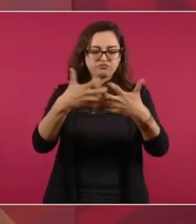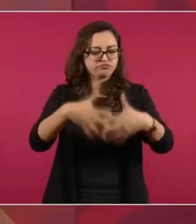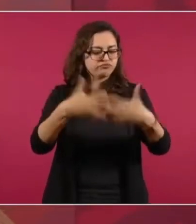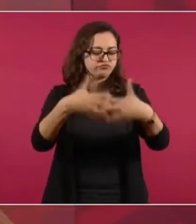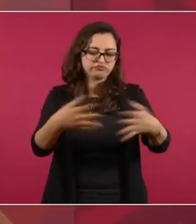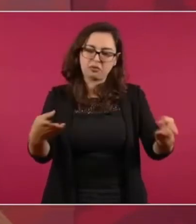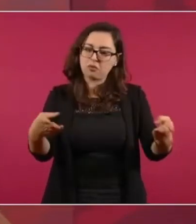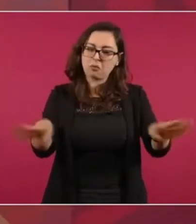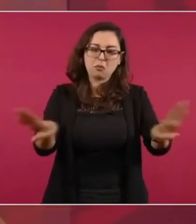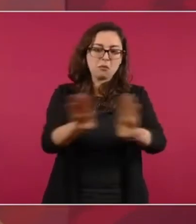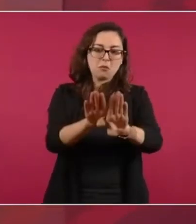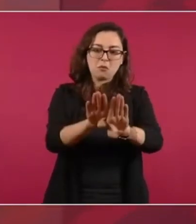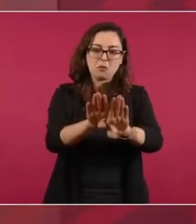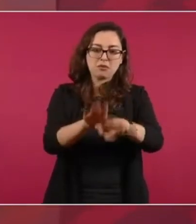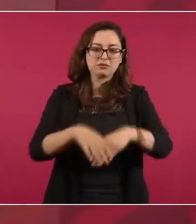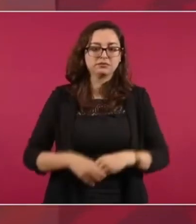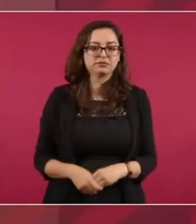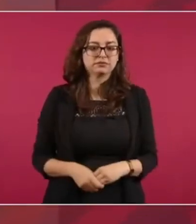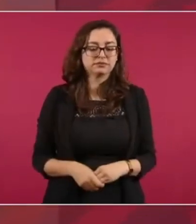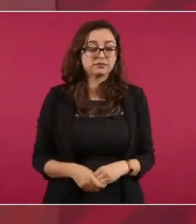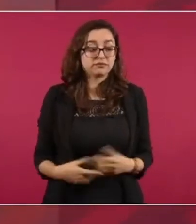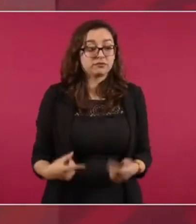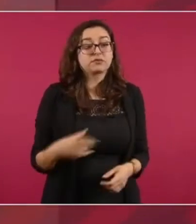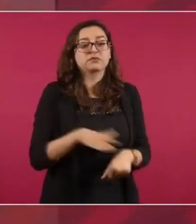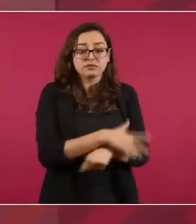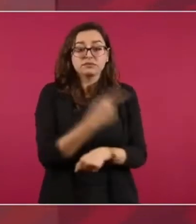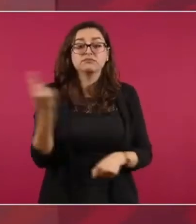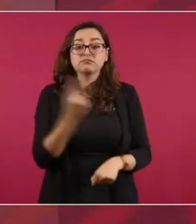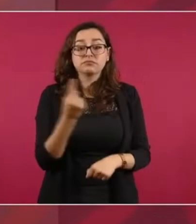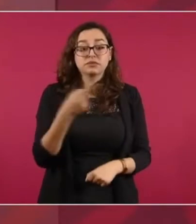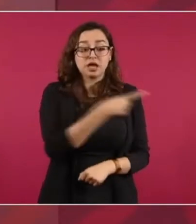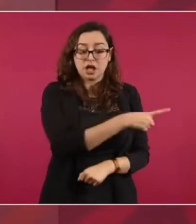porque nos piden reparto de utilidades.